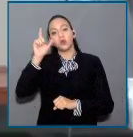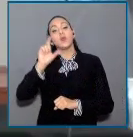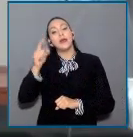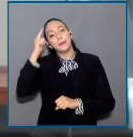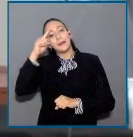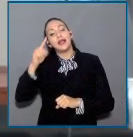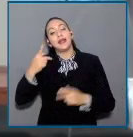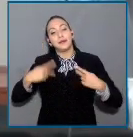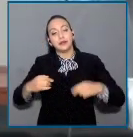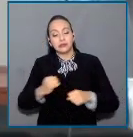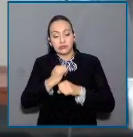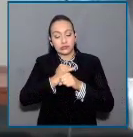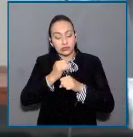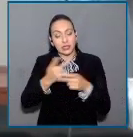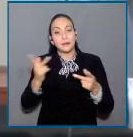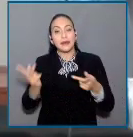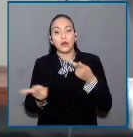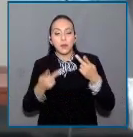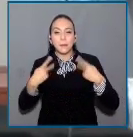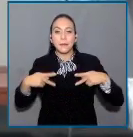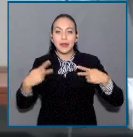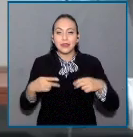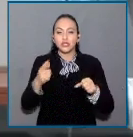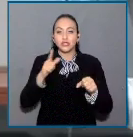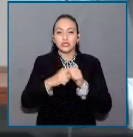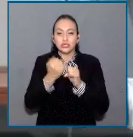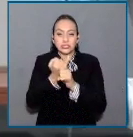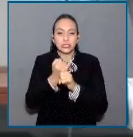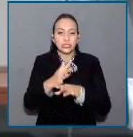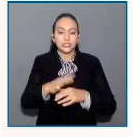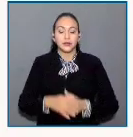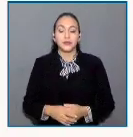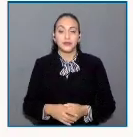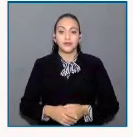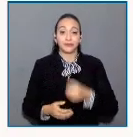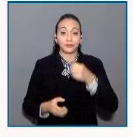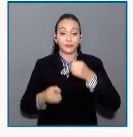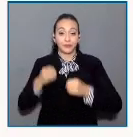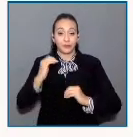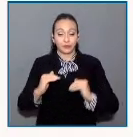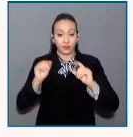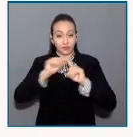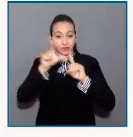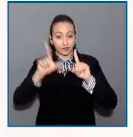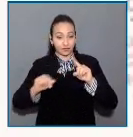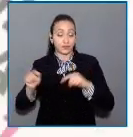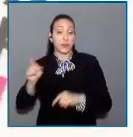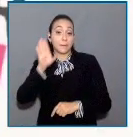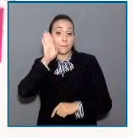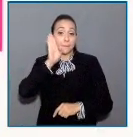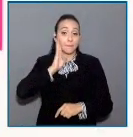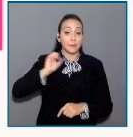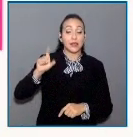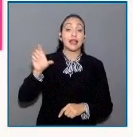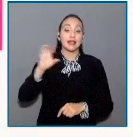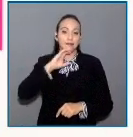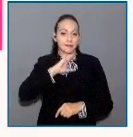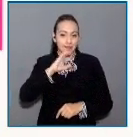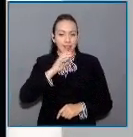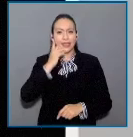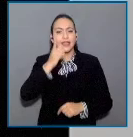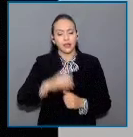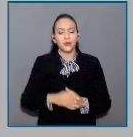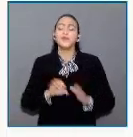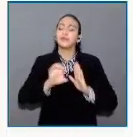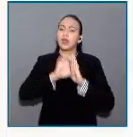Juan Luis González Alcántara Carrancá, ministro de la Suprema Corte de Justicia, aseguró que la figura de la consulta popular es un mecanismo clave de